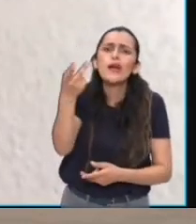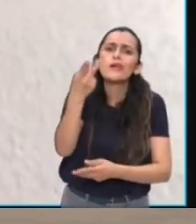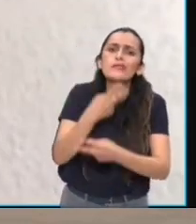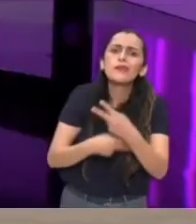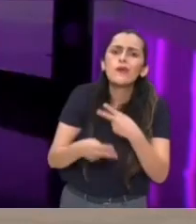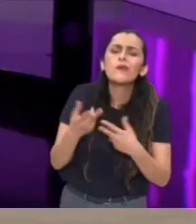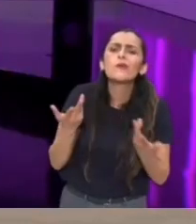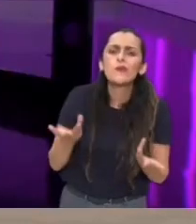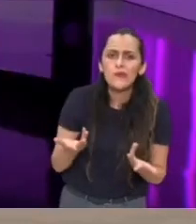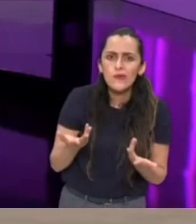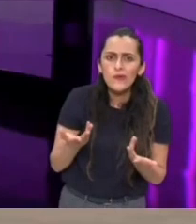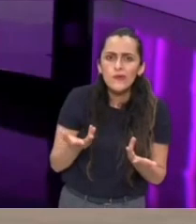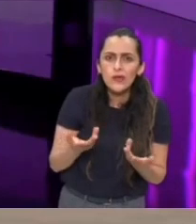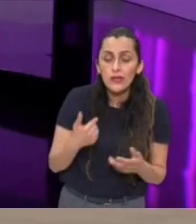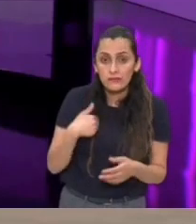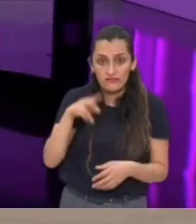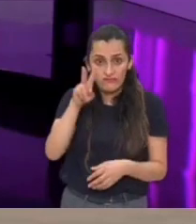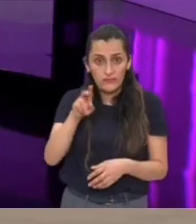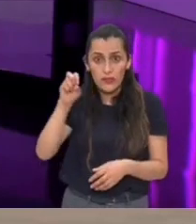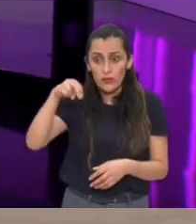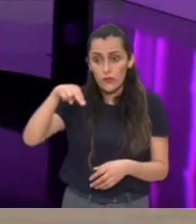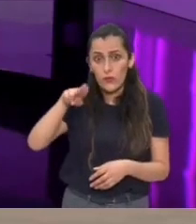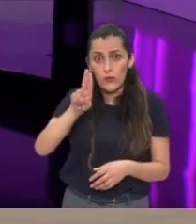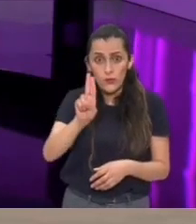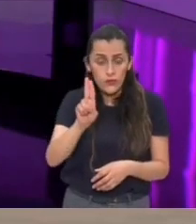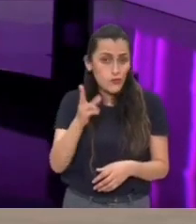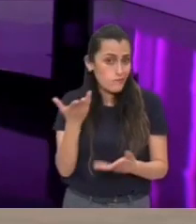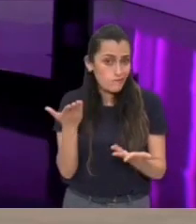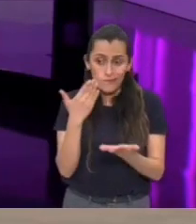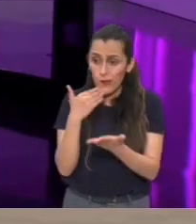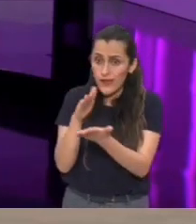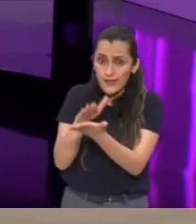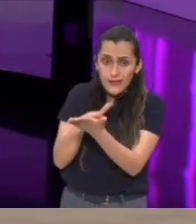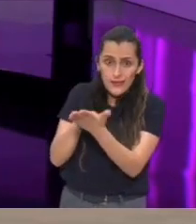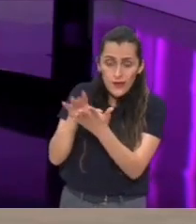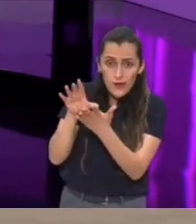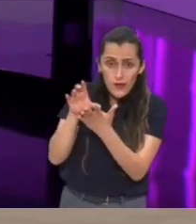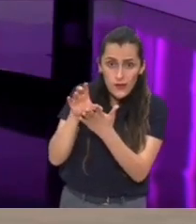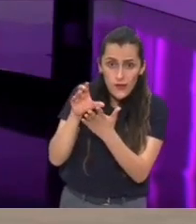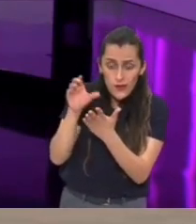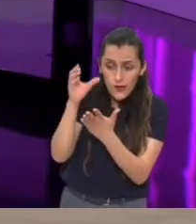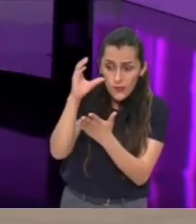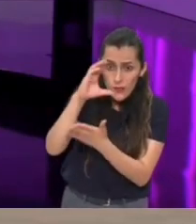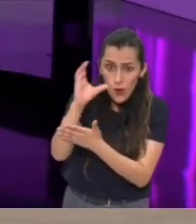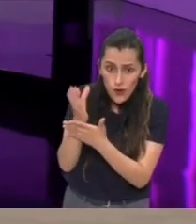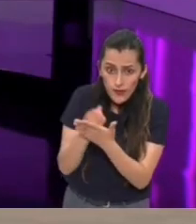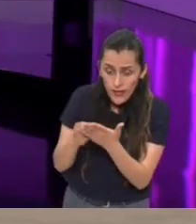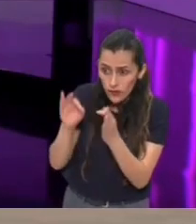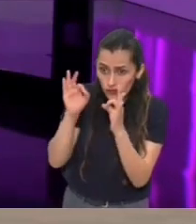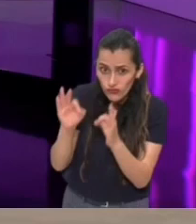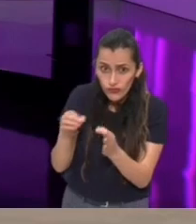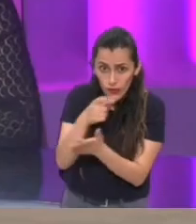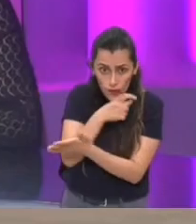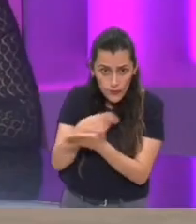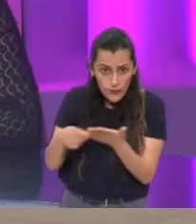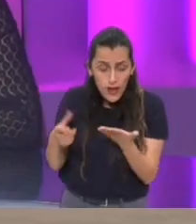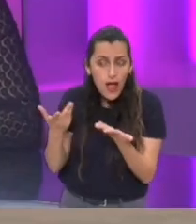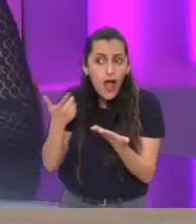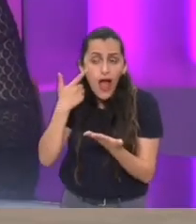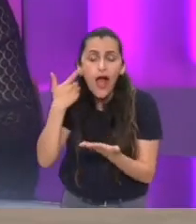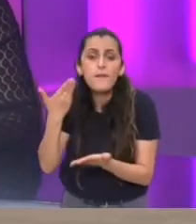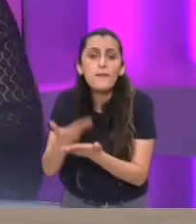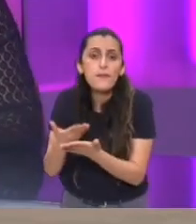ONU a la fecha no ha podido mostrarnos un contrato de que realmente haya ya este. Ahora sí, por favor, Rodolfo